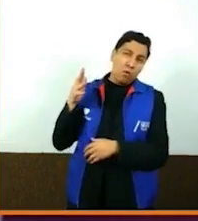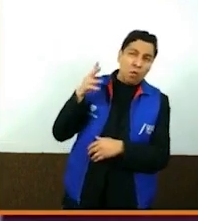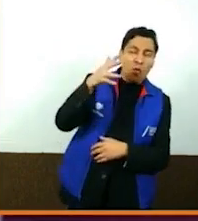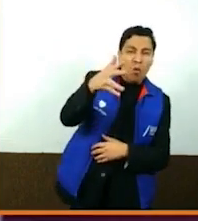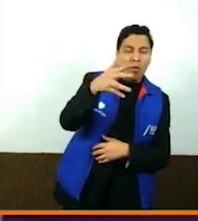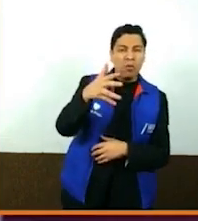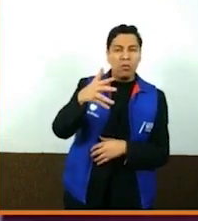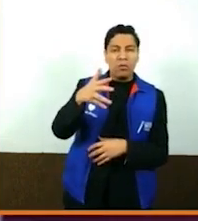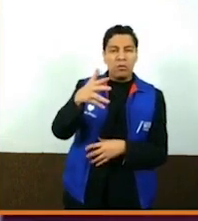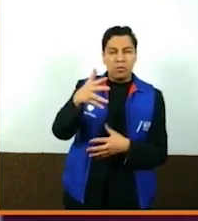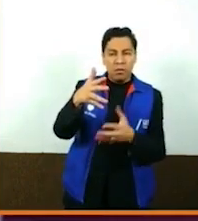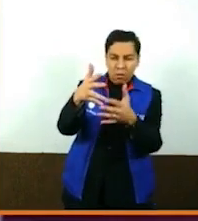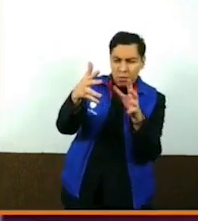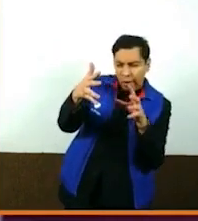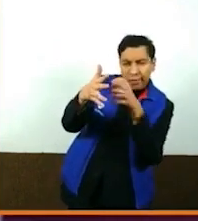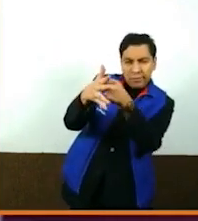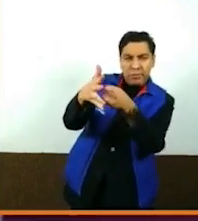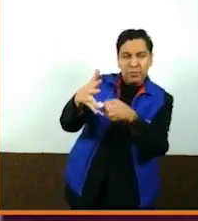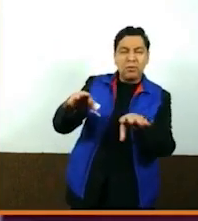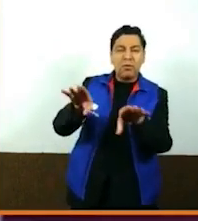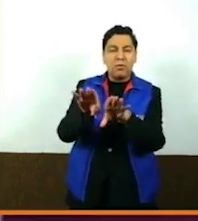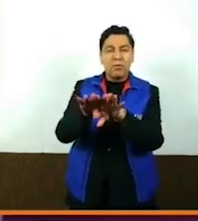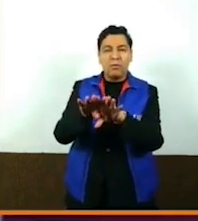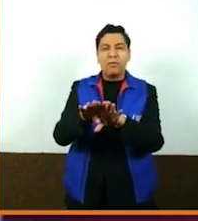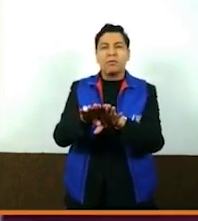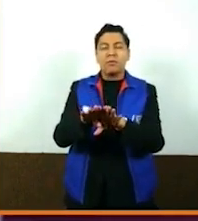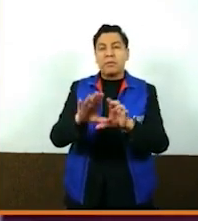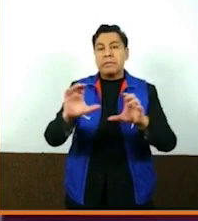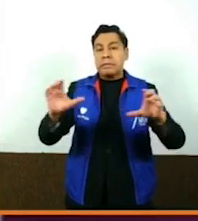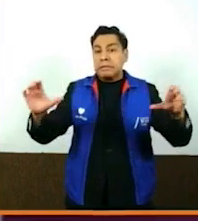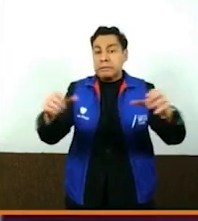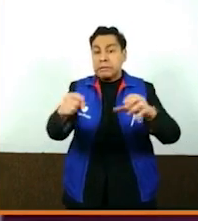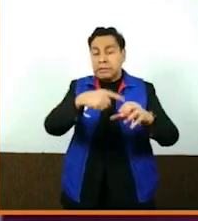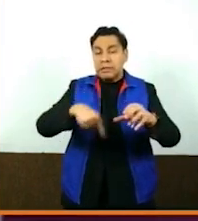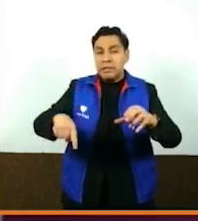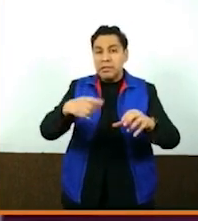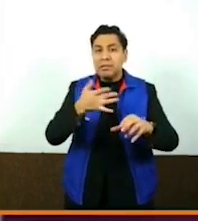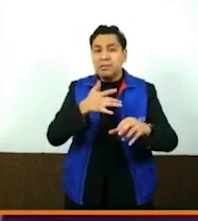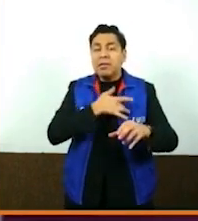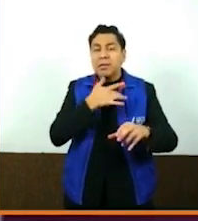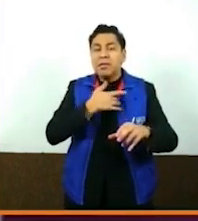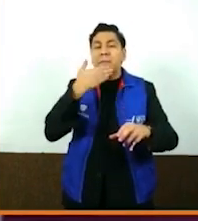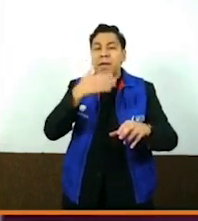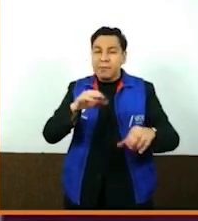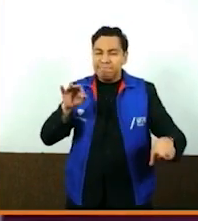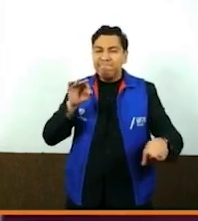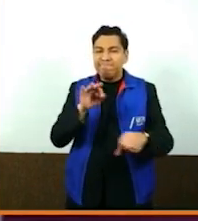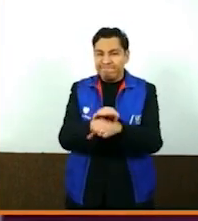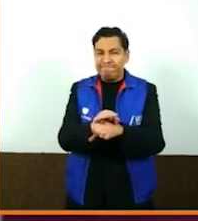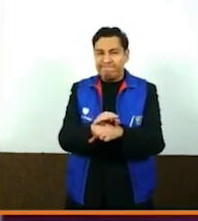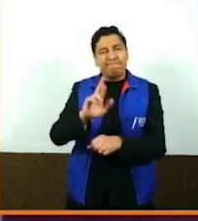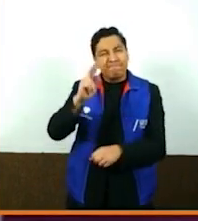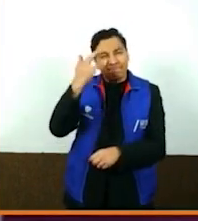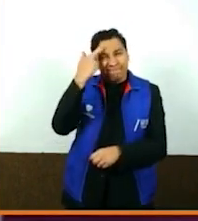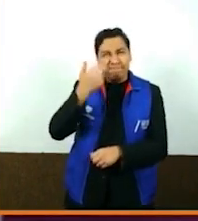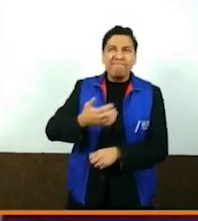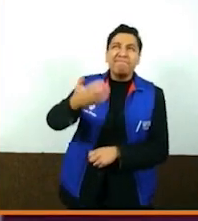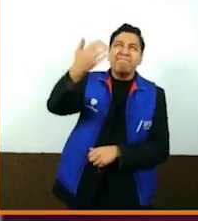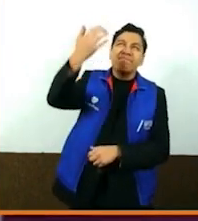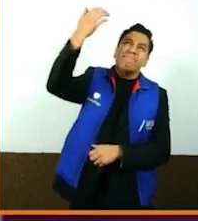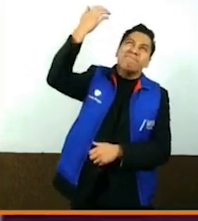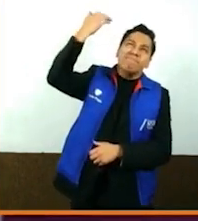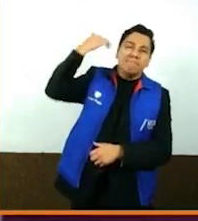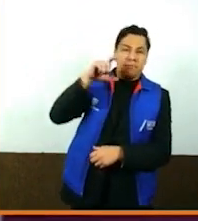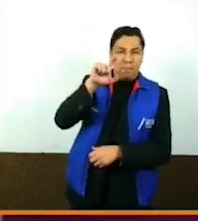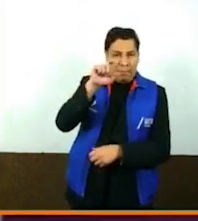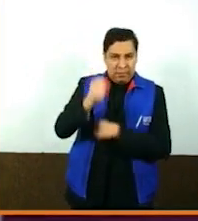intrínsecamente ligado al bienestar de la sociedad en la cual operamos. Recuerdo con muchísimo cariño, hace más de 20